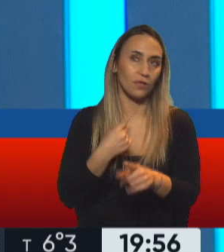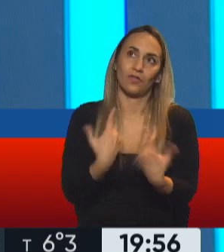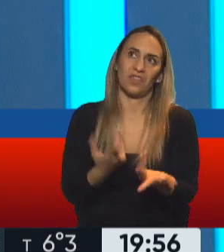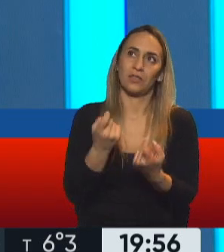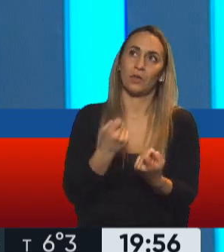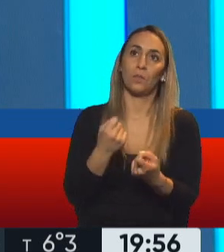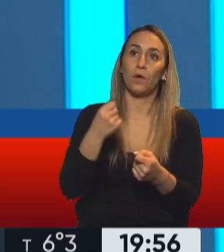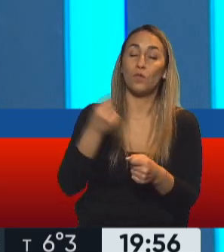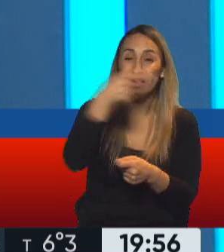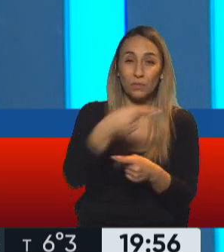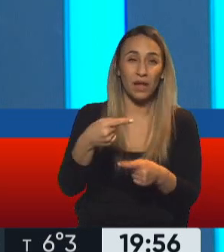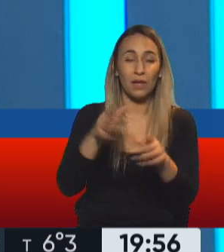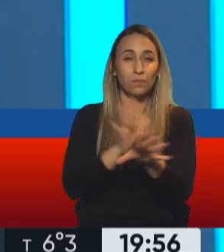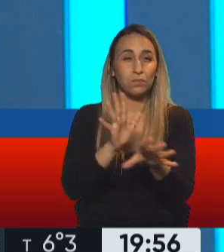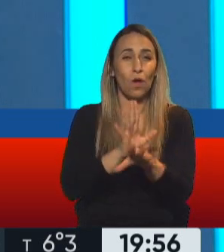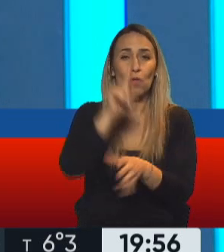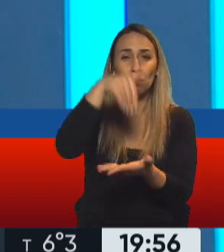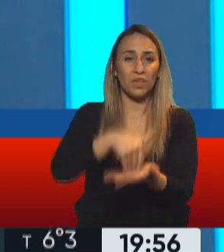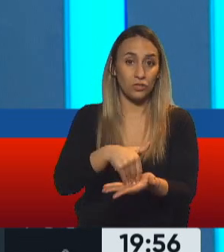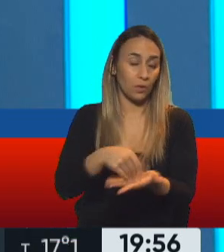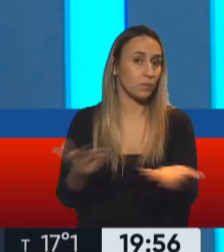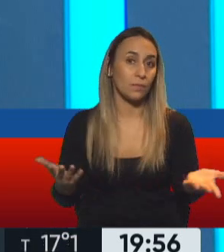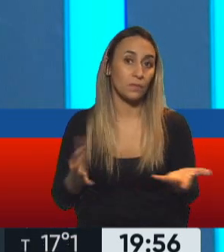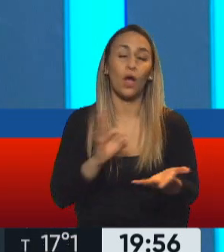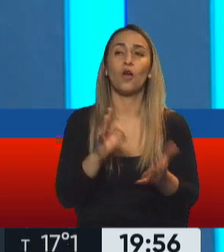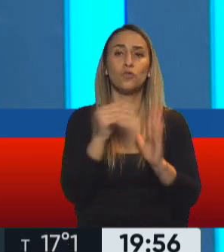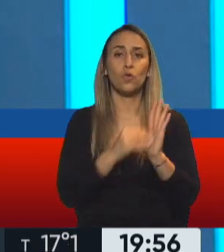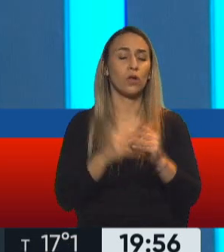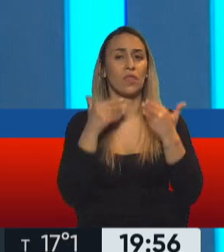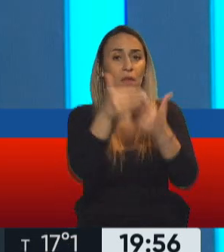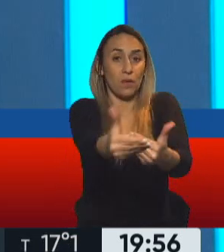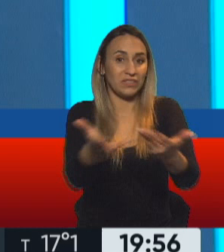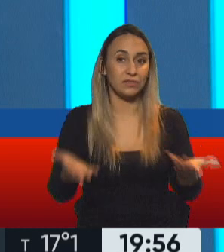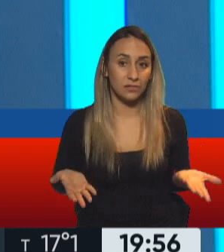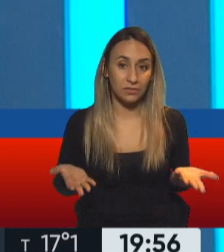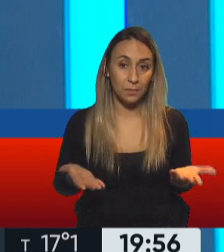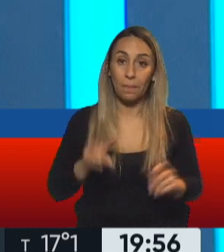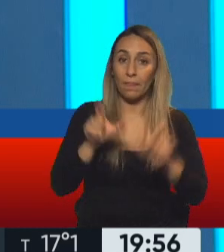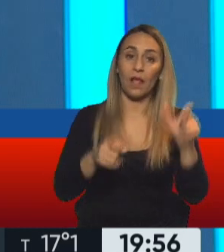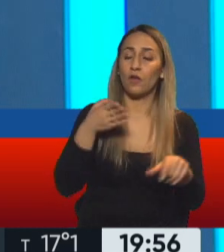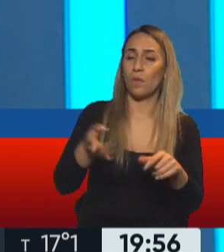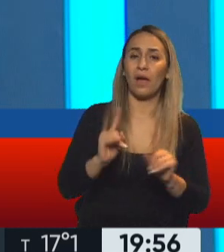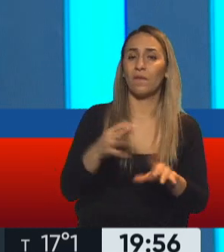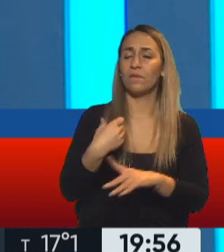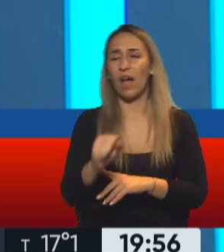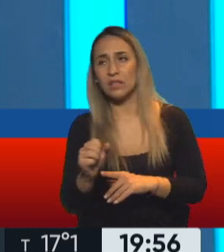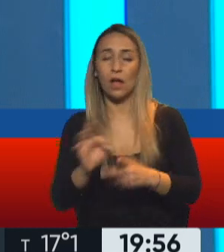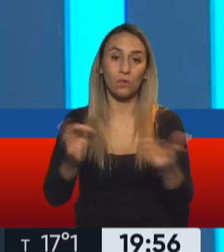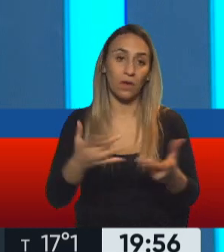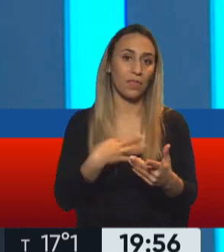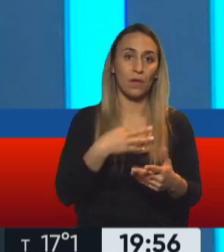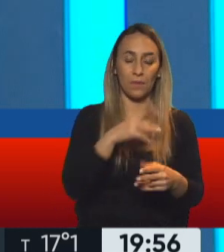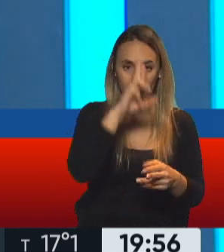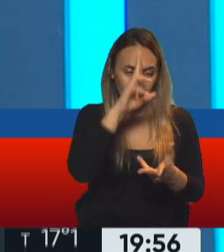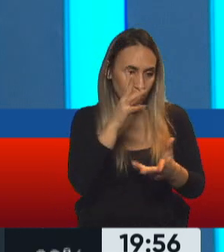1 millón de vacunas. Si no, no puedo dar turnos a una semana, y si no doy turnos con una semana de previsión, la gente no va. Falta porque tiene que acomodar su vida cotidiana. Entonces,